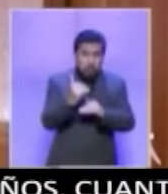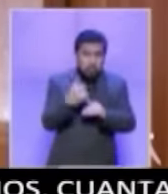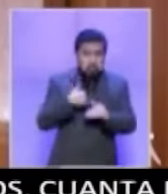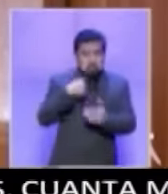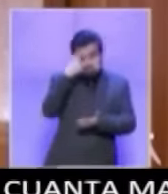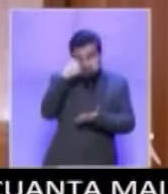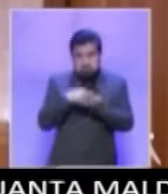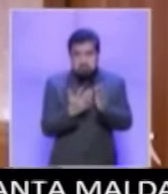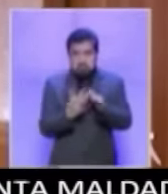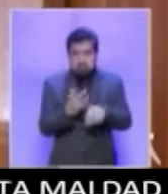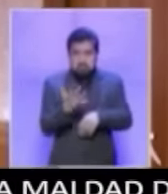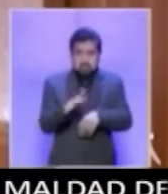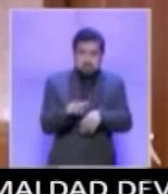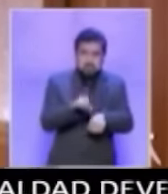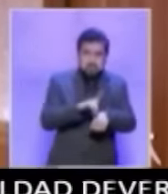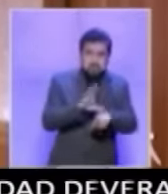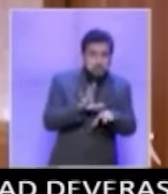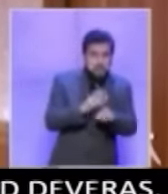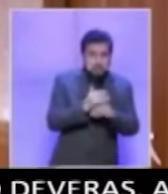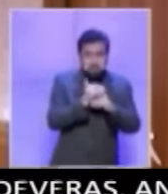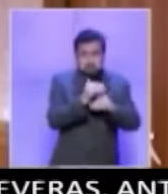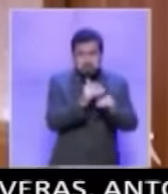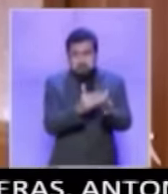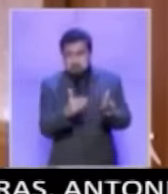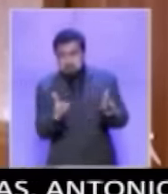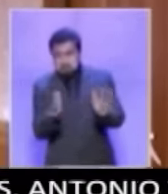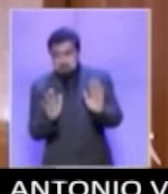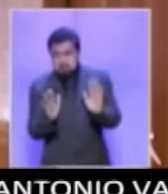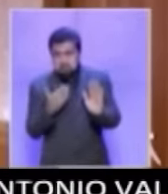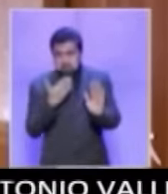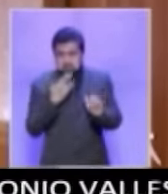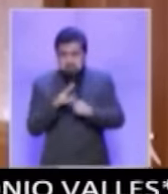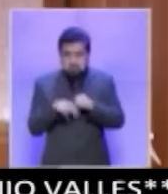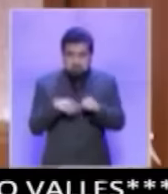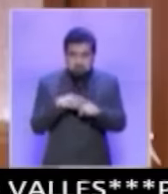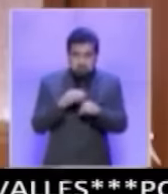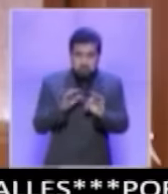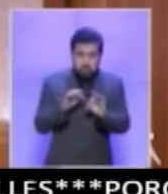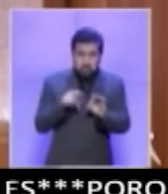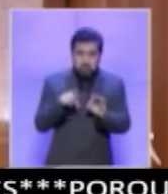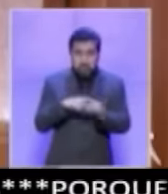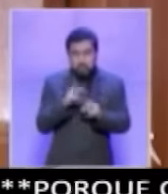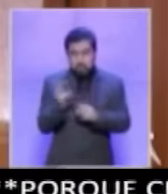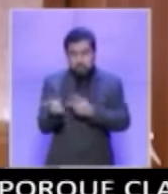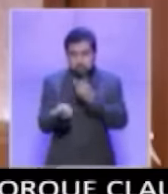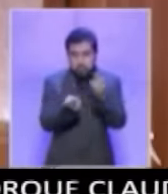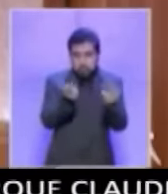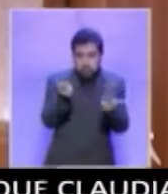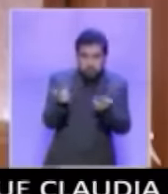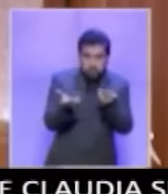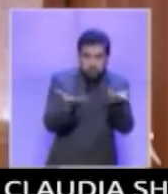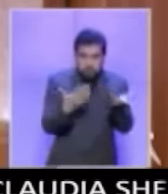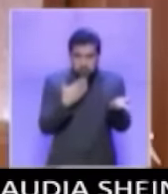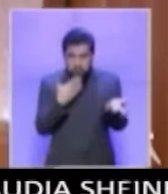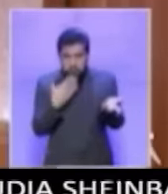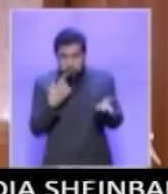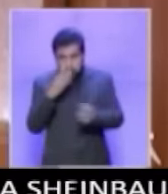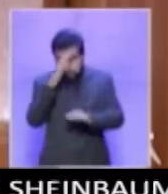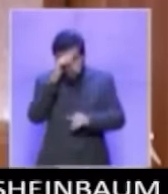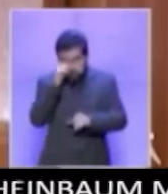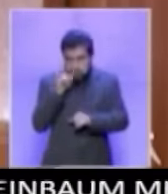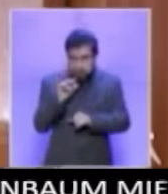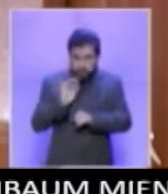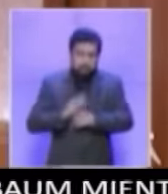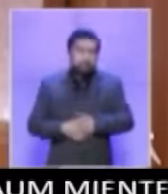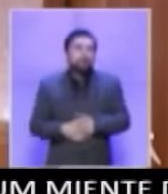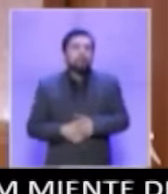conseguidas como las del caso de Miguel Ángel Mancera senador de la República por el PRD no no si las consiguieron pero